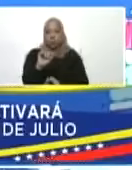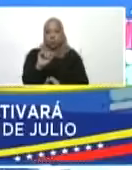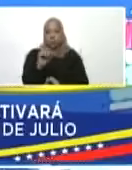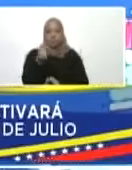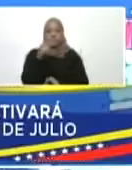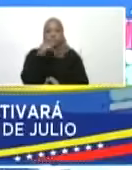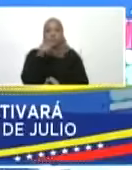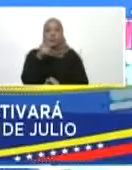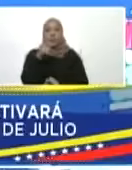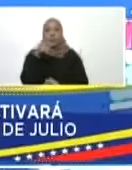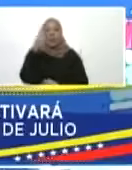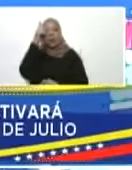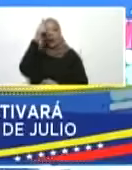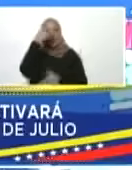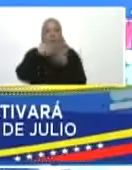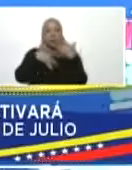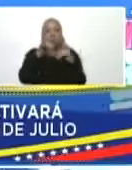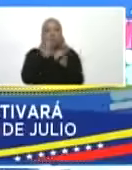Delcy.net.